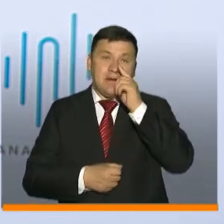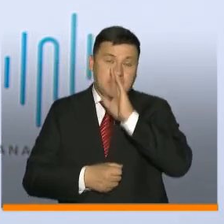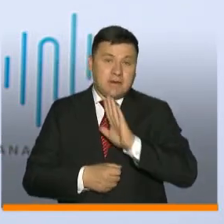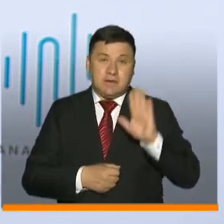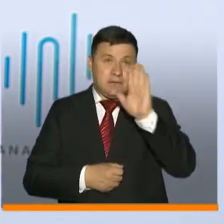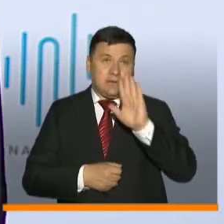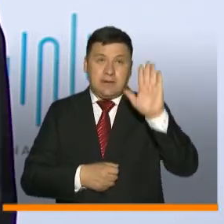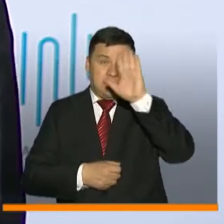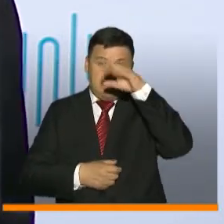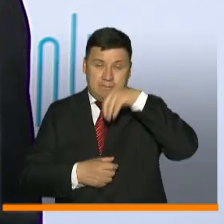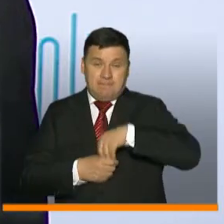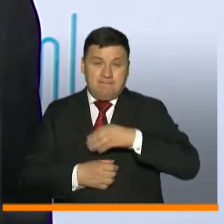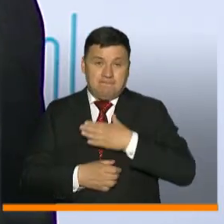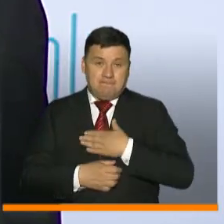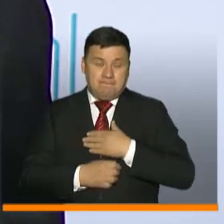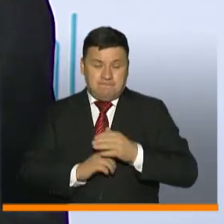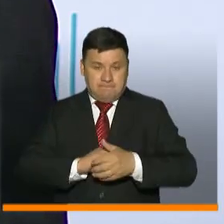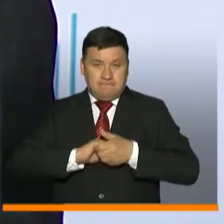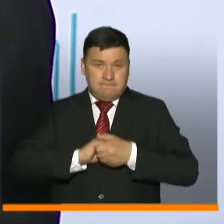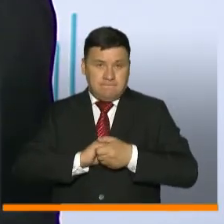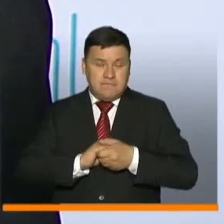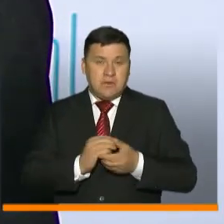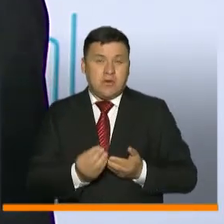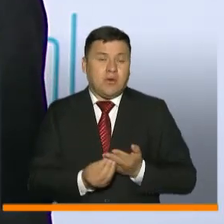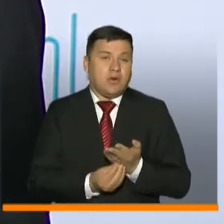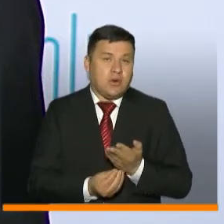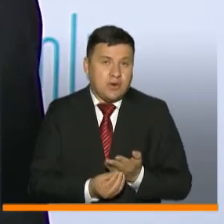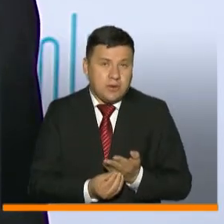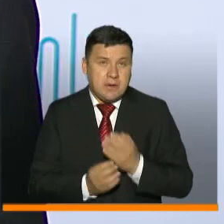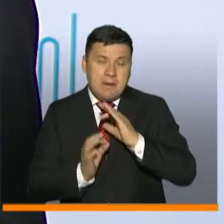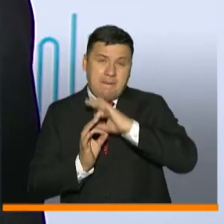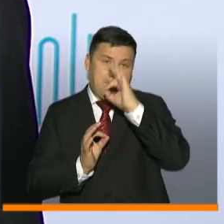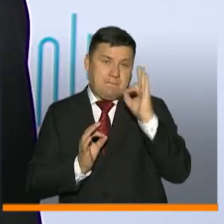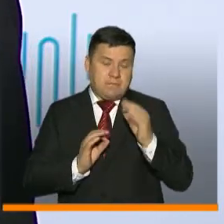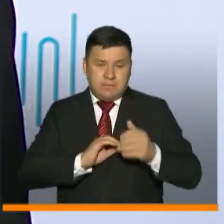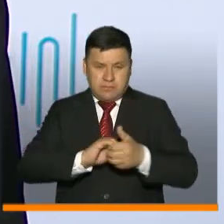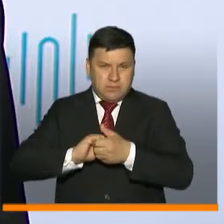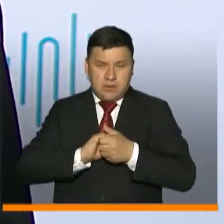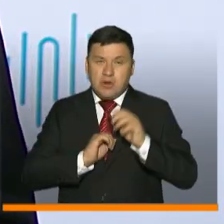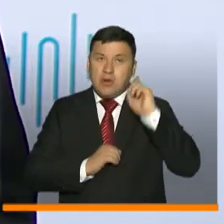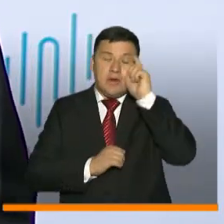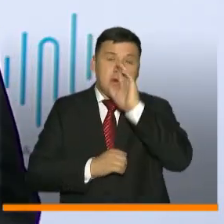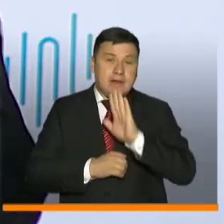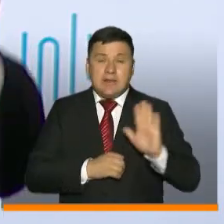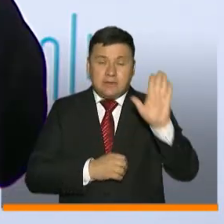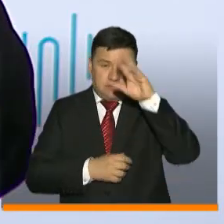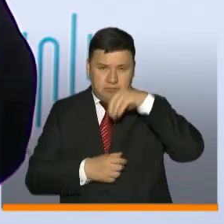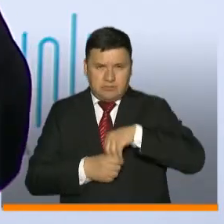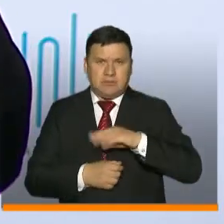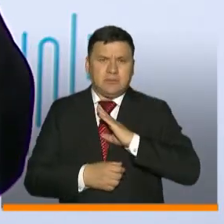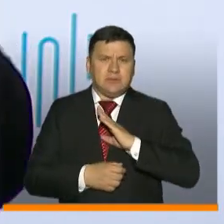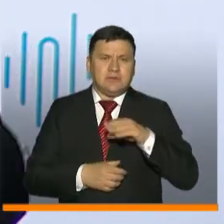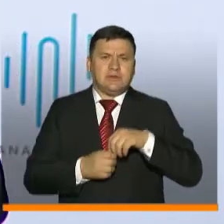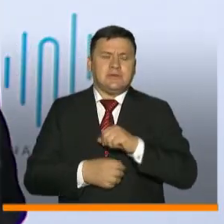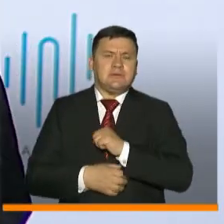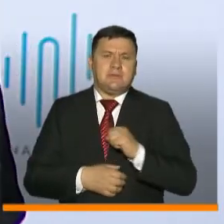Nacional de Departamentos, de la mano con la Consejería para las Regiones, de la mano con el Gobierno Nacional, con el sector privado,